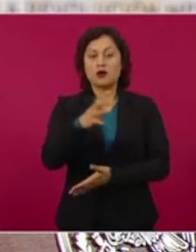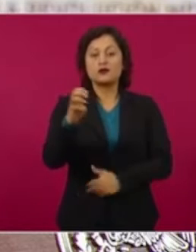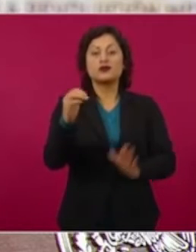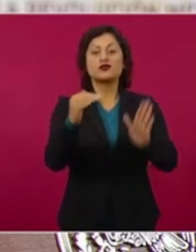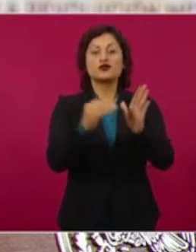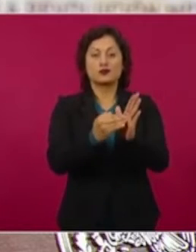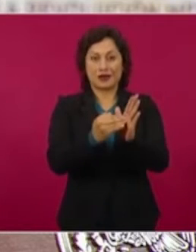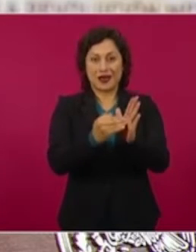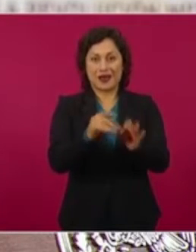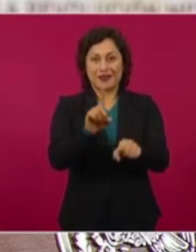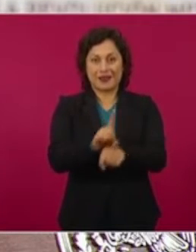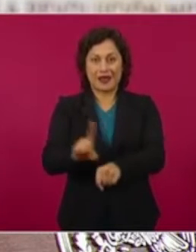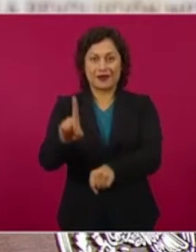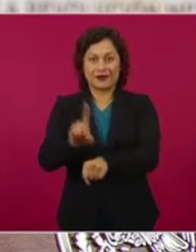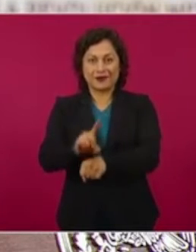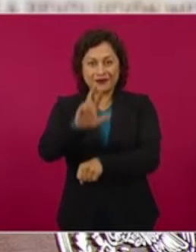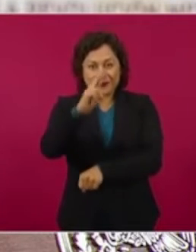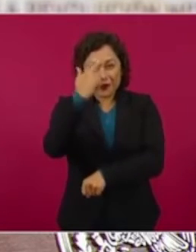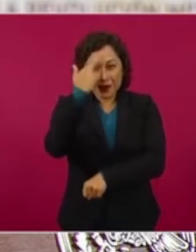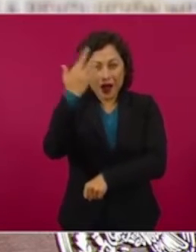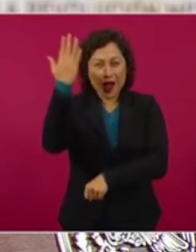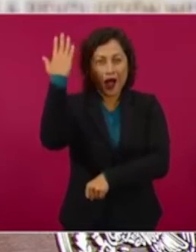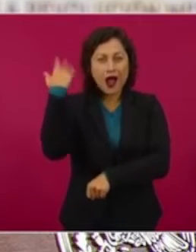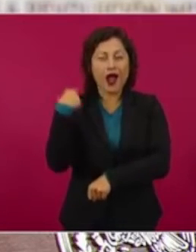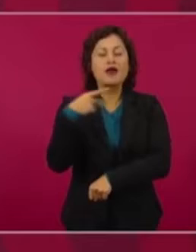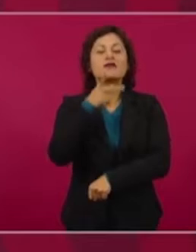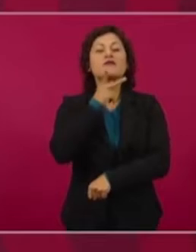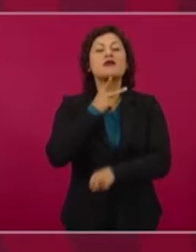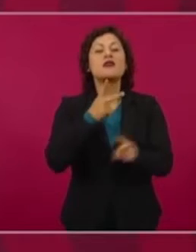Cuando la crisis del huachicol,